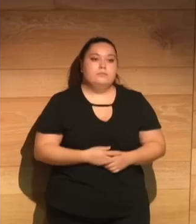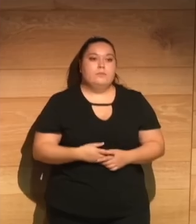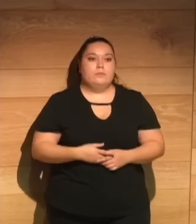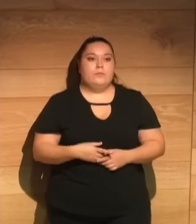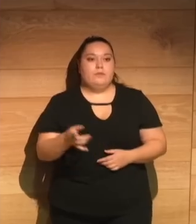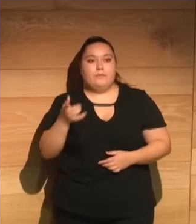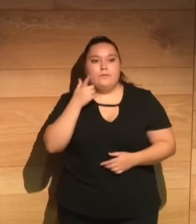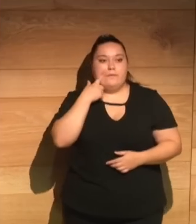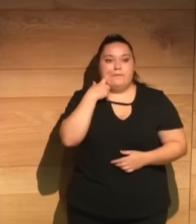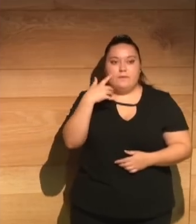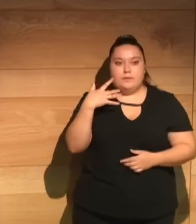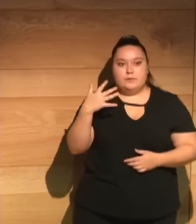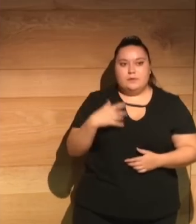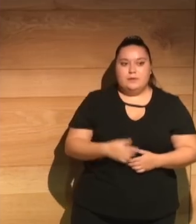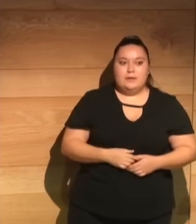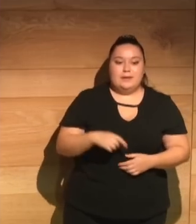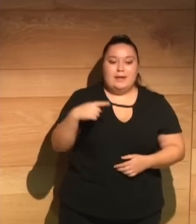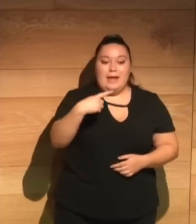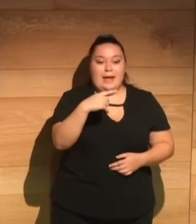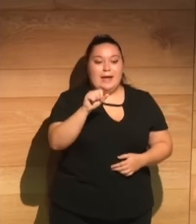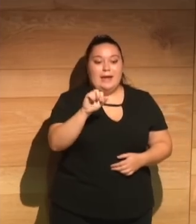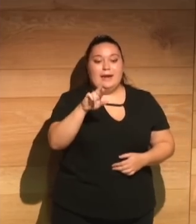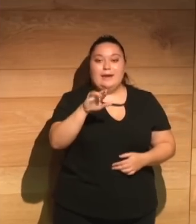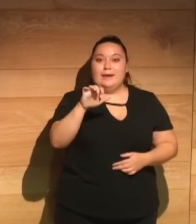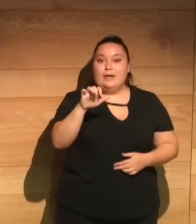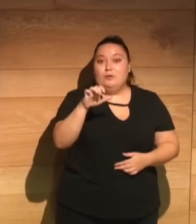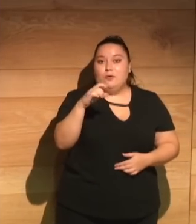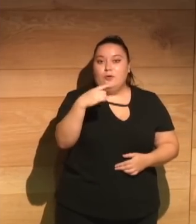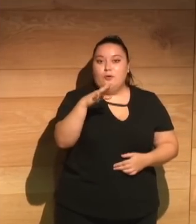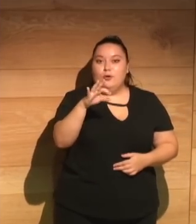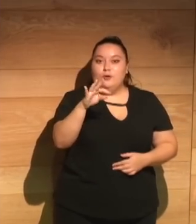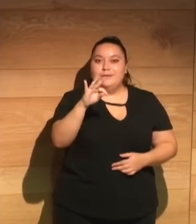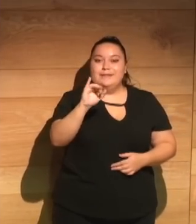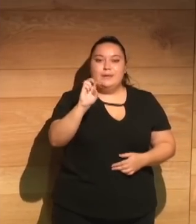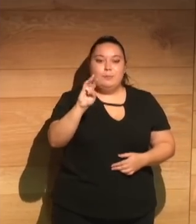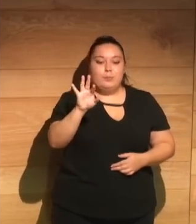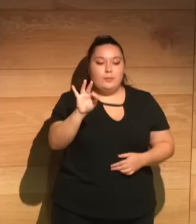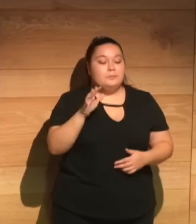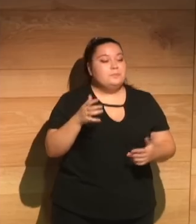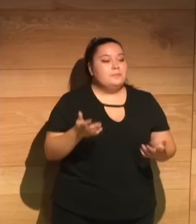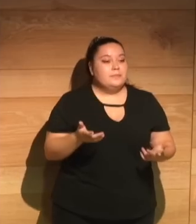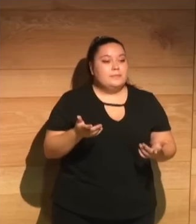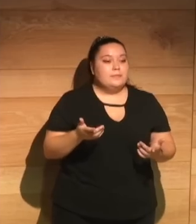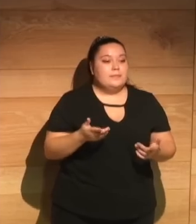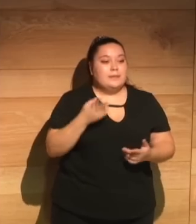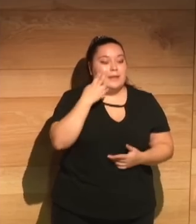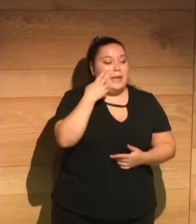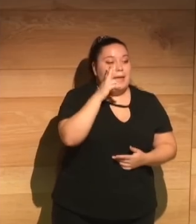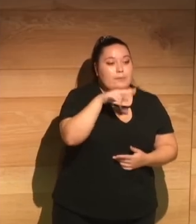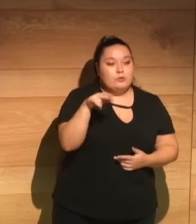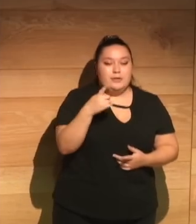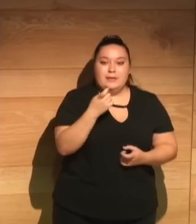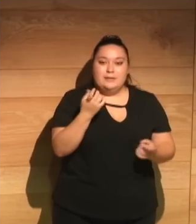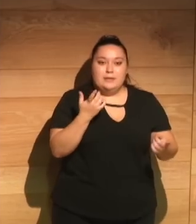famoso daguerrotipo, que eso sí que nos acerca mucho a la fotografía, aunque las exposiciones aún necesitan ser